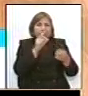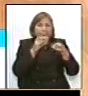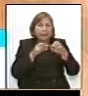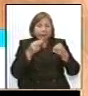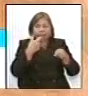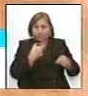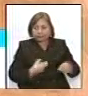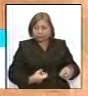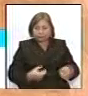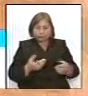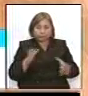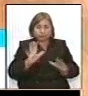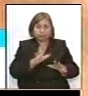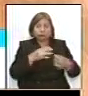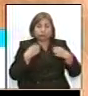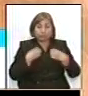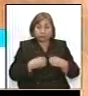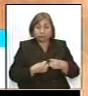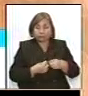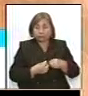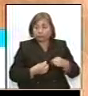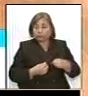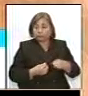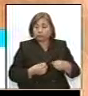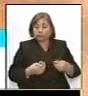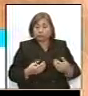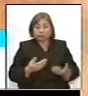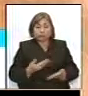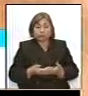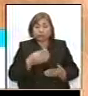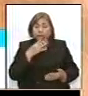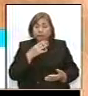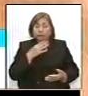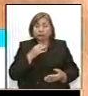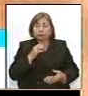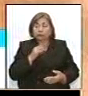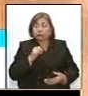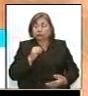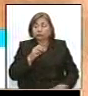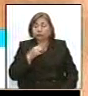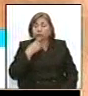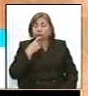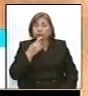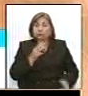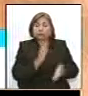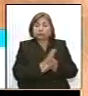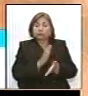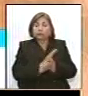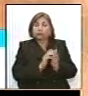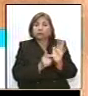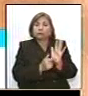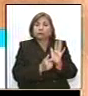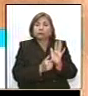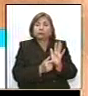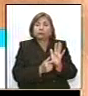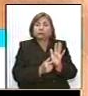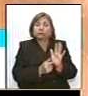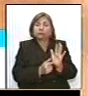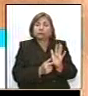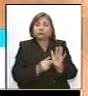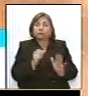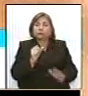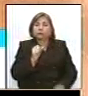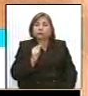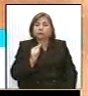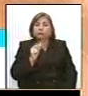por intermedio de su abogado, en ese entonces el señor Benji Espinosa Ramos, afirma en un documento, Daniel